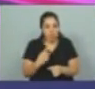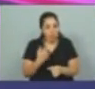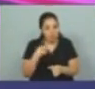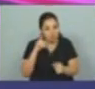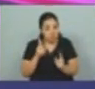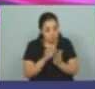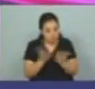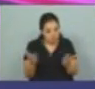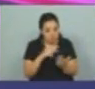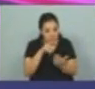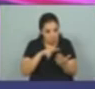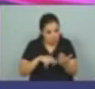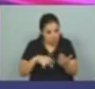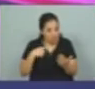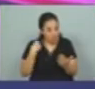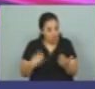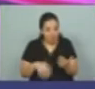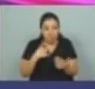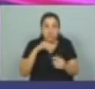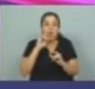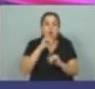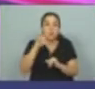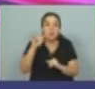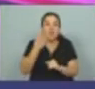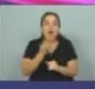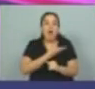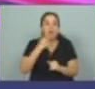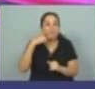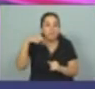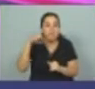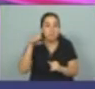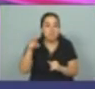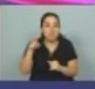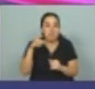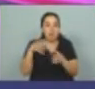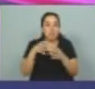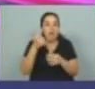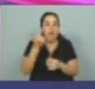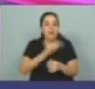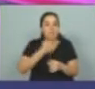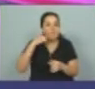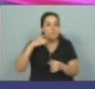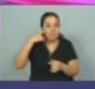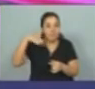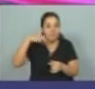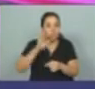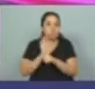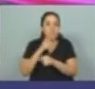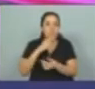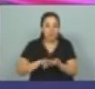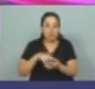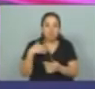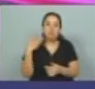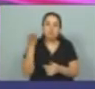señora. Por eso hago un llamado ahora a la AFIP públicamente, al señor Echegaray, que por favor investigue